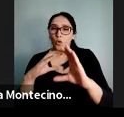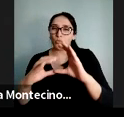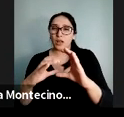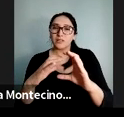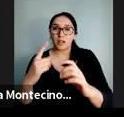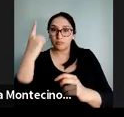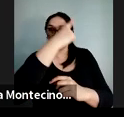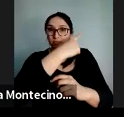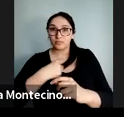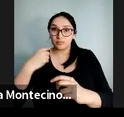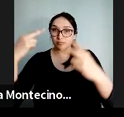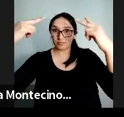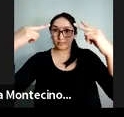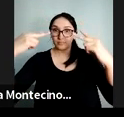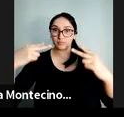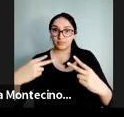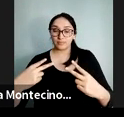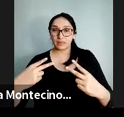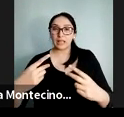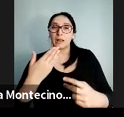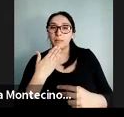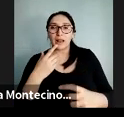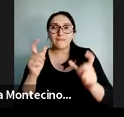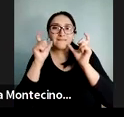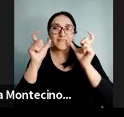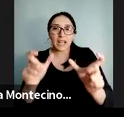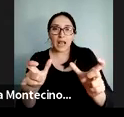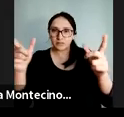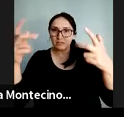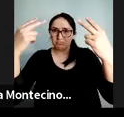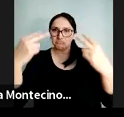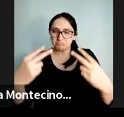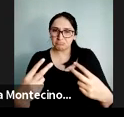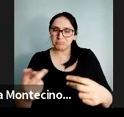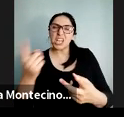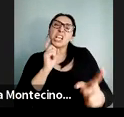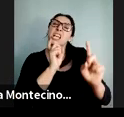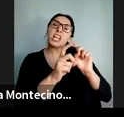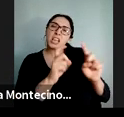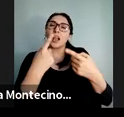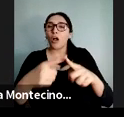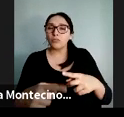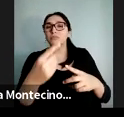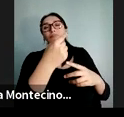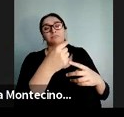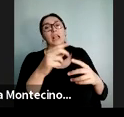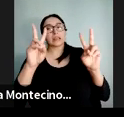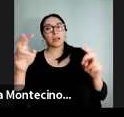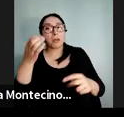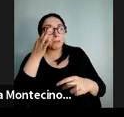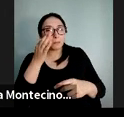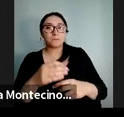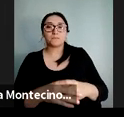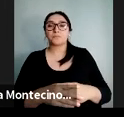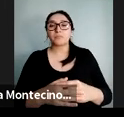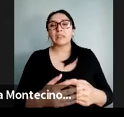a la hipervigilancia. Tienen un componente crítico ahí social bien importante también. Y tienen varios insumos para socializar como fanzines,